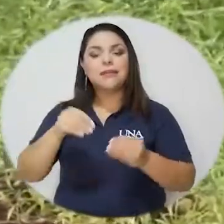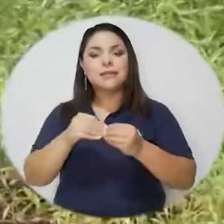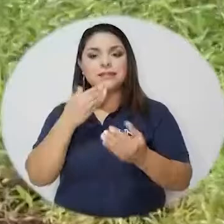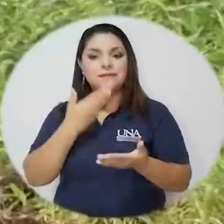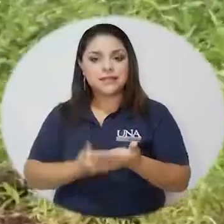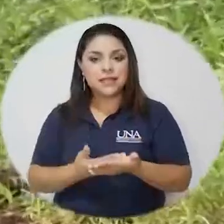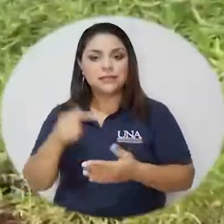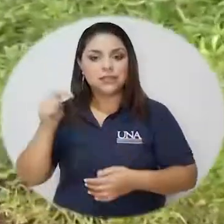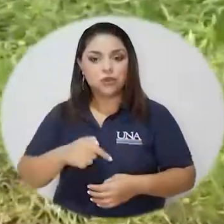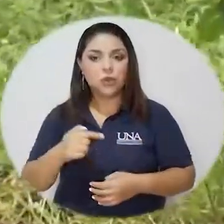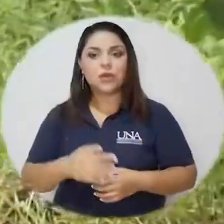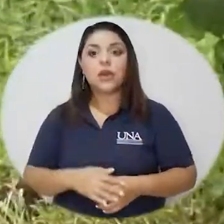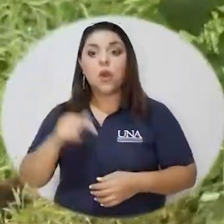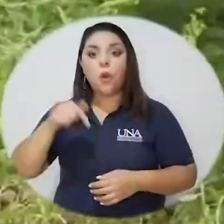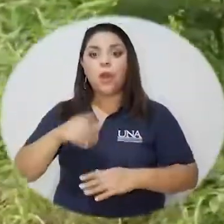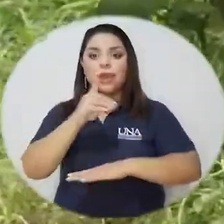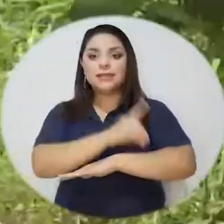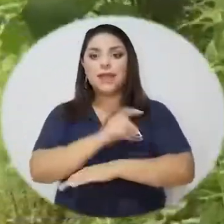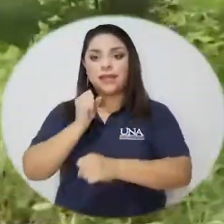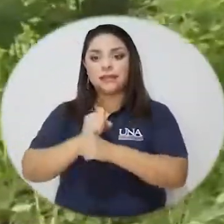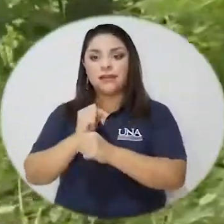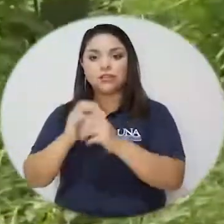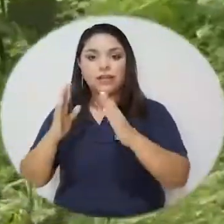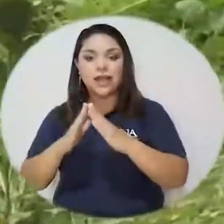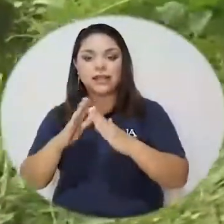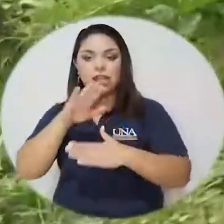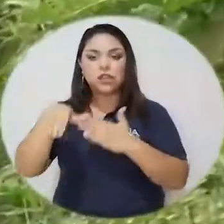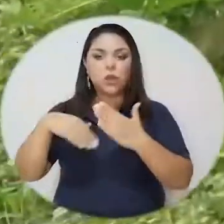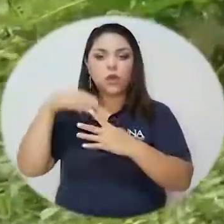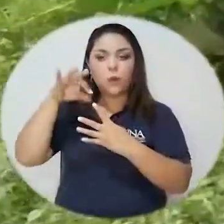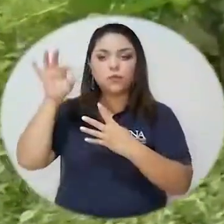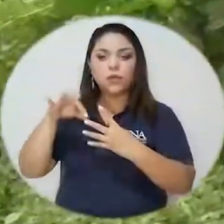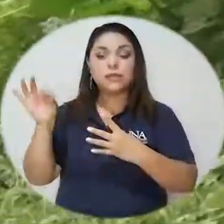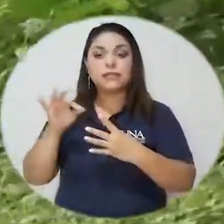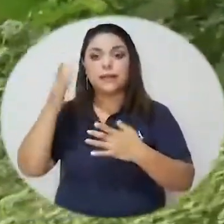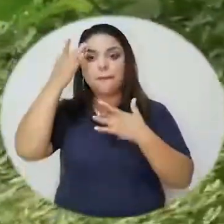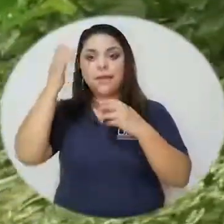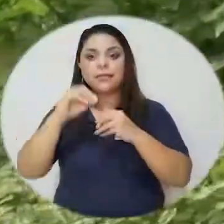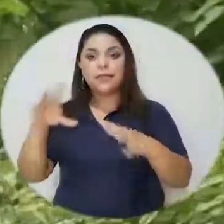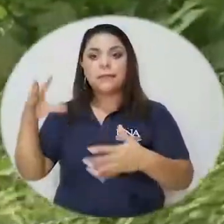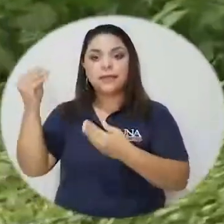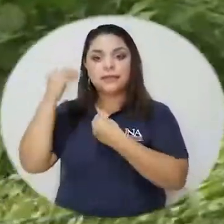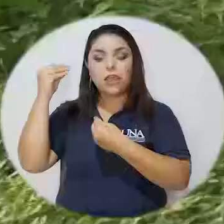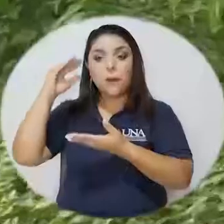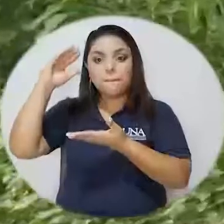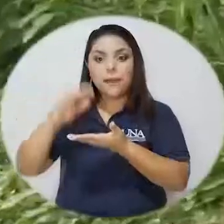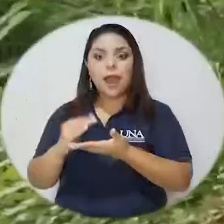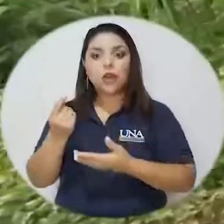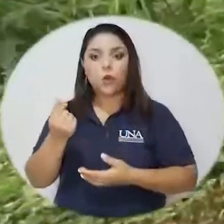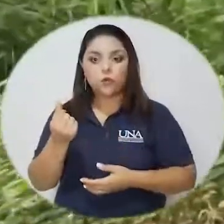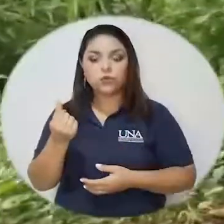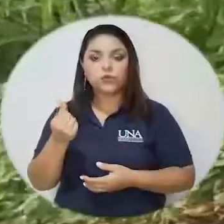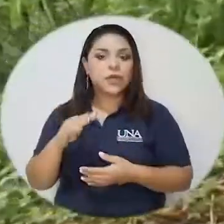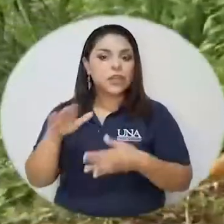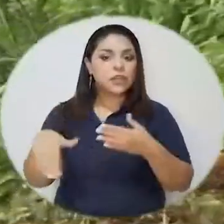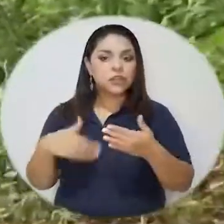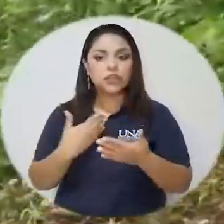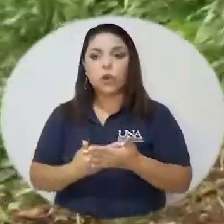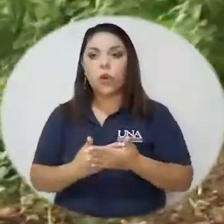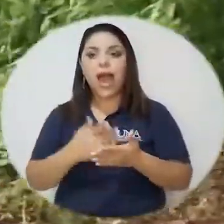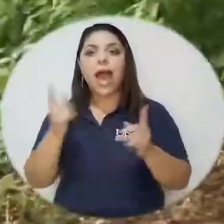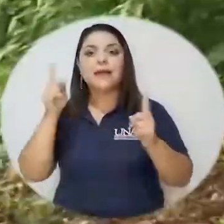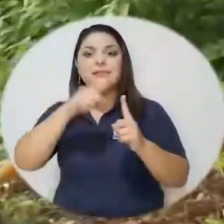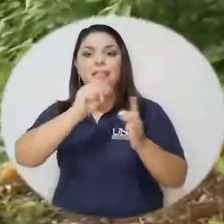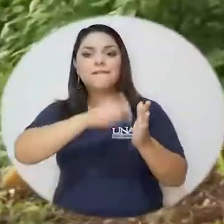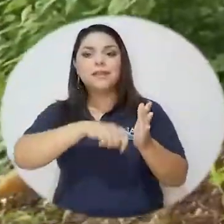más eficientes. Hoy en día teletrabajando y con todas las opciones que nos ha enseñado la pandemia, cómo puedo hacer cosas y bajar costos, porque hasta el papel se disminuye, porque ahora